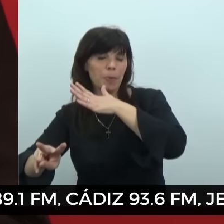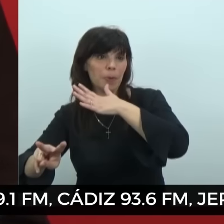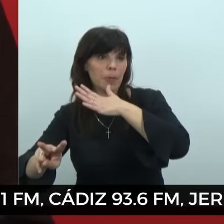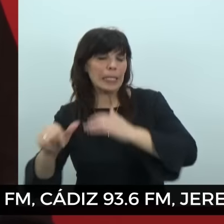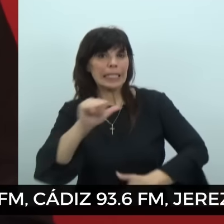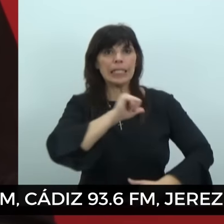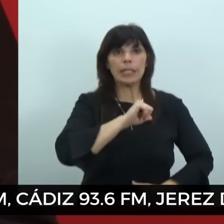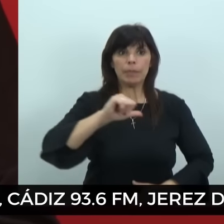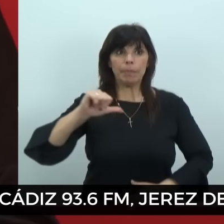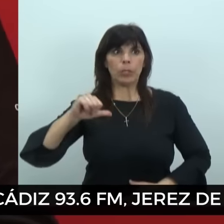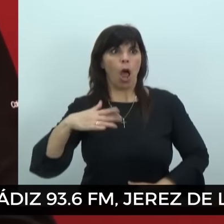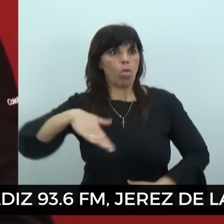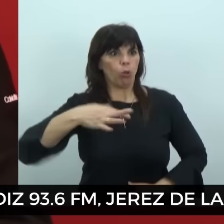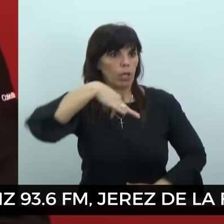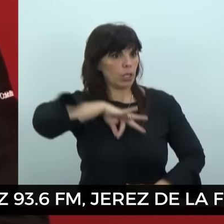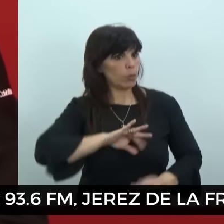muy personal en tu espíritu.